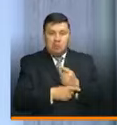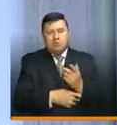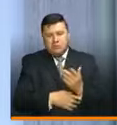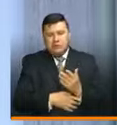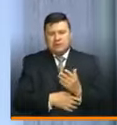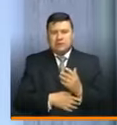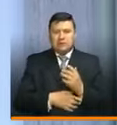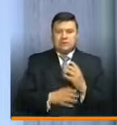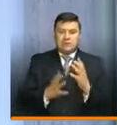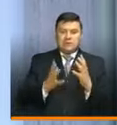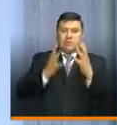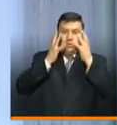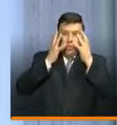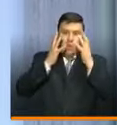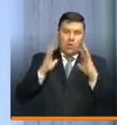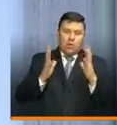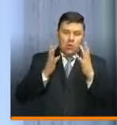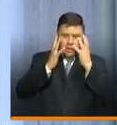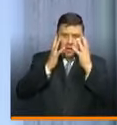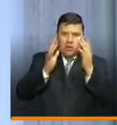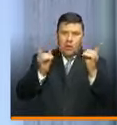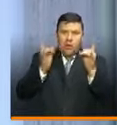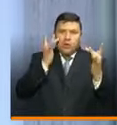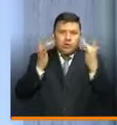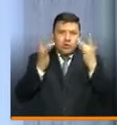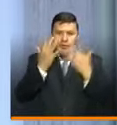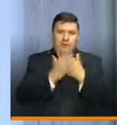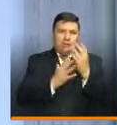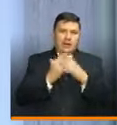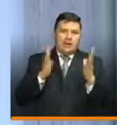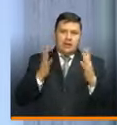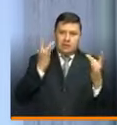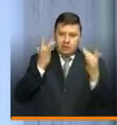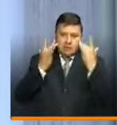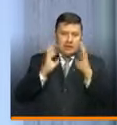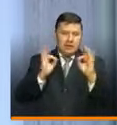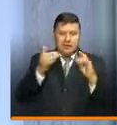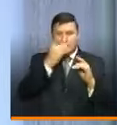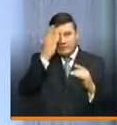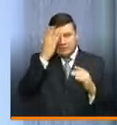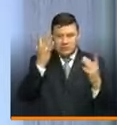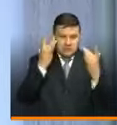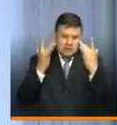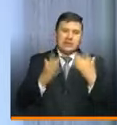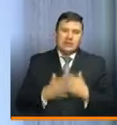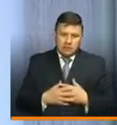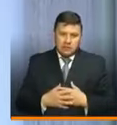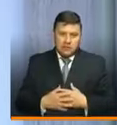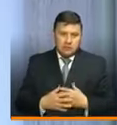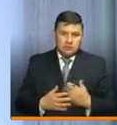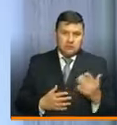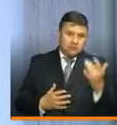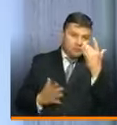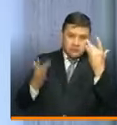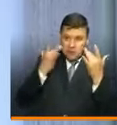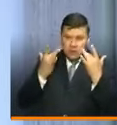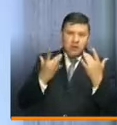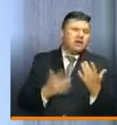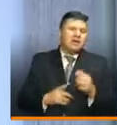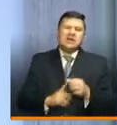una careta evita el contacto de la mano con la cara. Sabemos que el contagio de este virus se